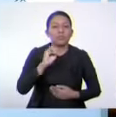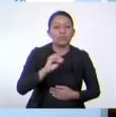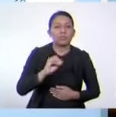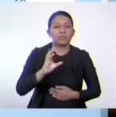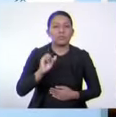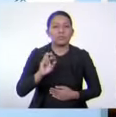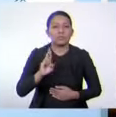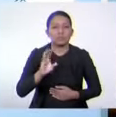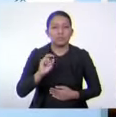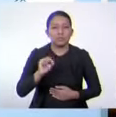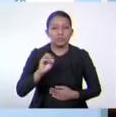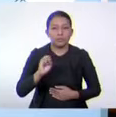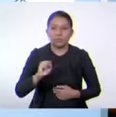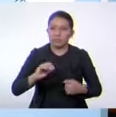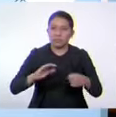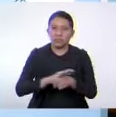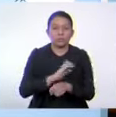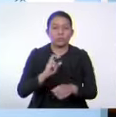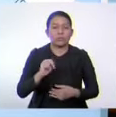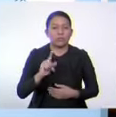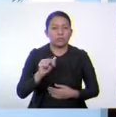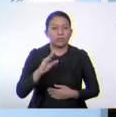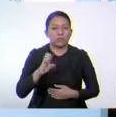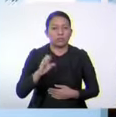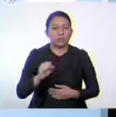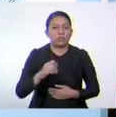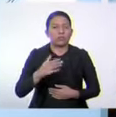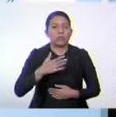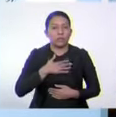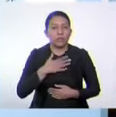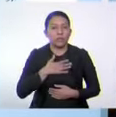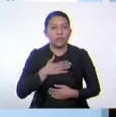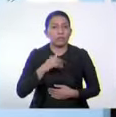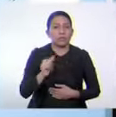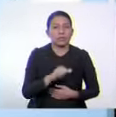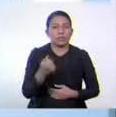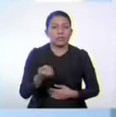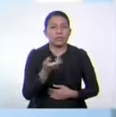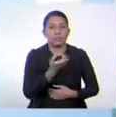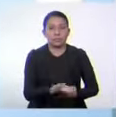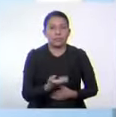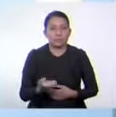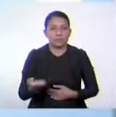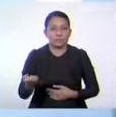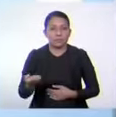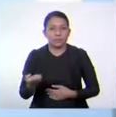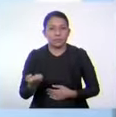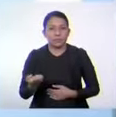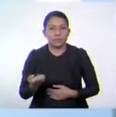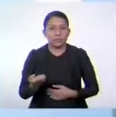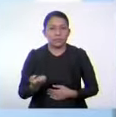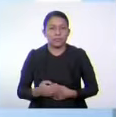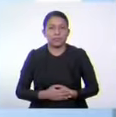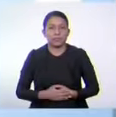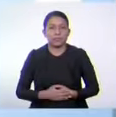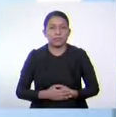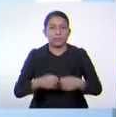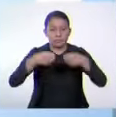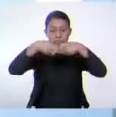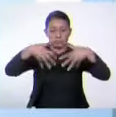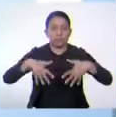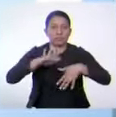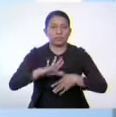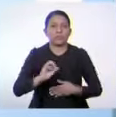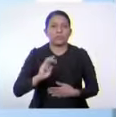colocas todos sus enlaces que tengan con los otros elementos que conforman la estructura de este